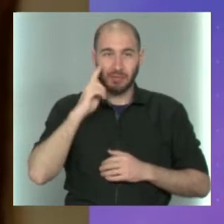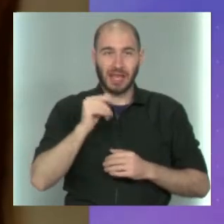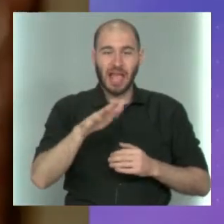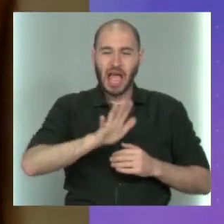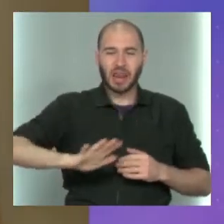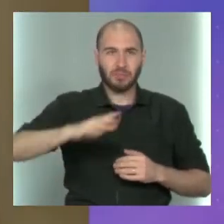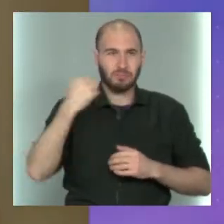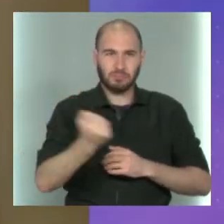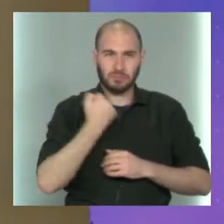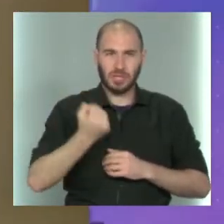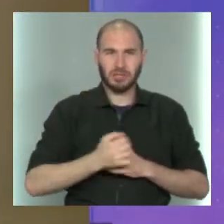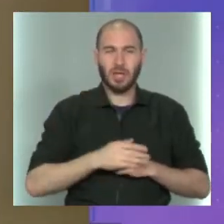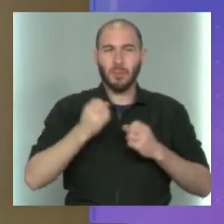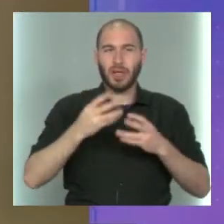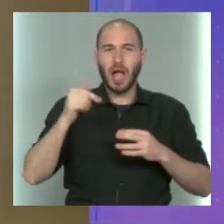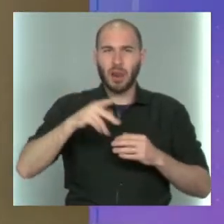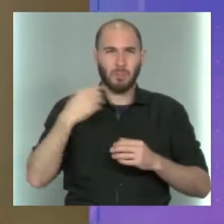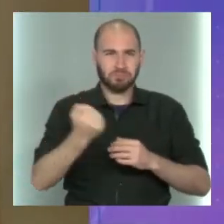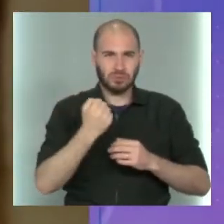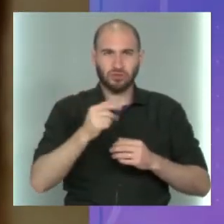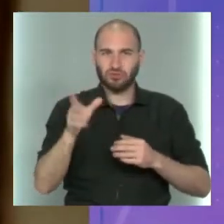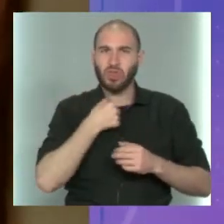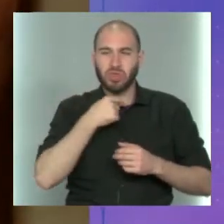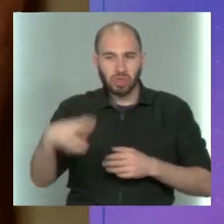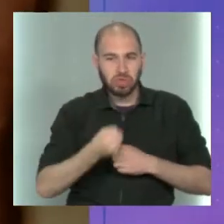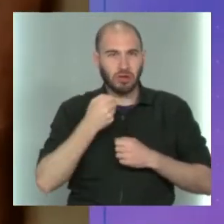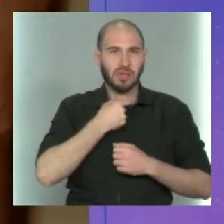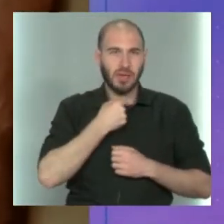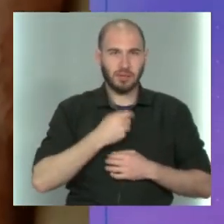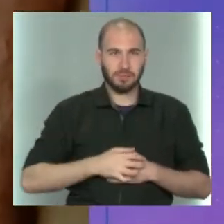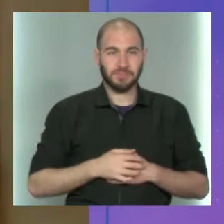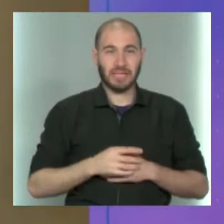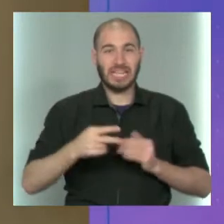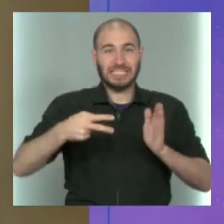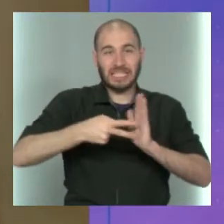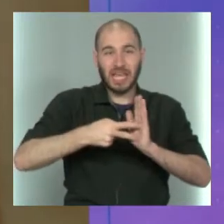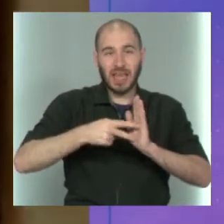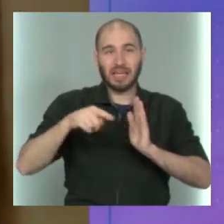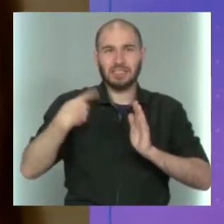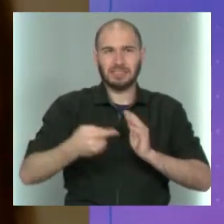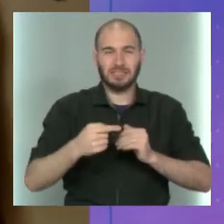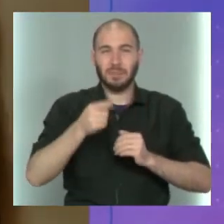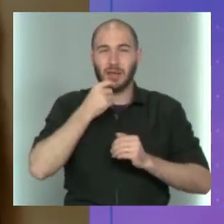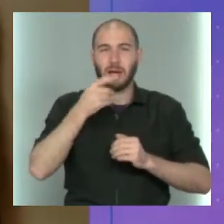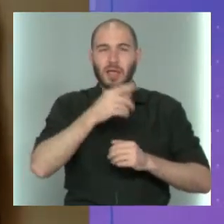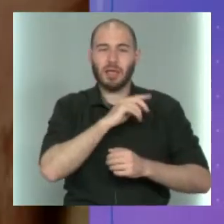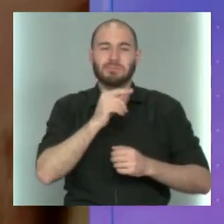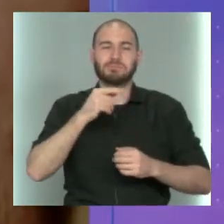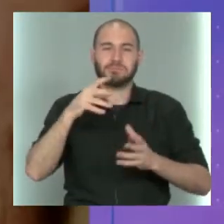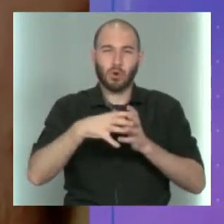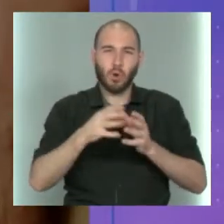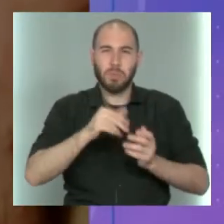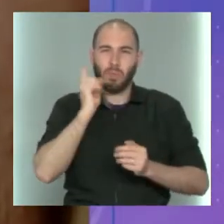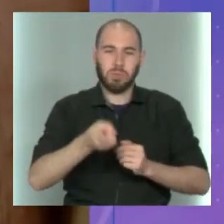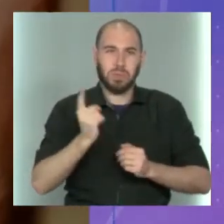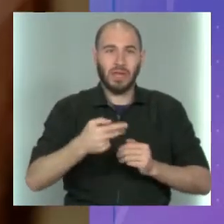es estratégica. Por su situación privilegiada, todos la quieren. Siria siempre ha estado bajo el paraguas de grandes imperios. Siria